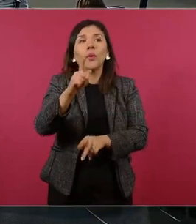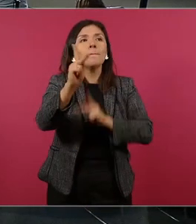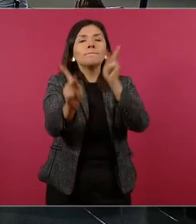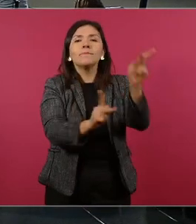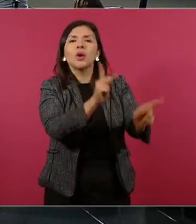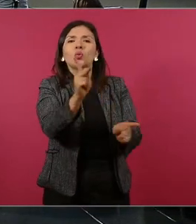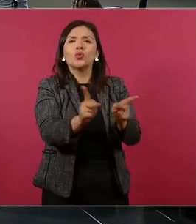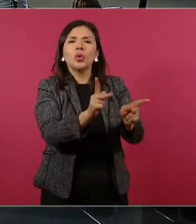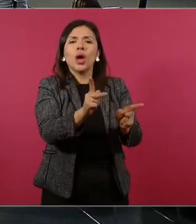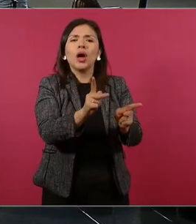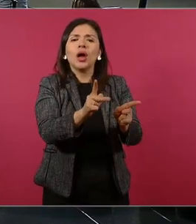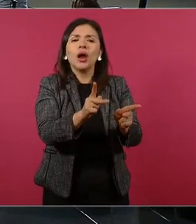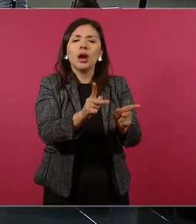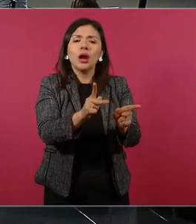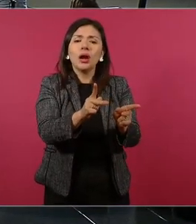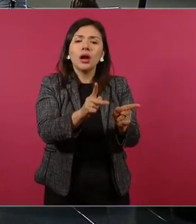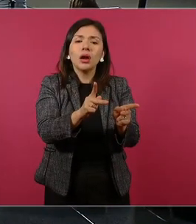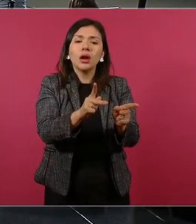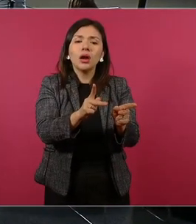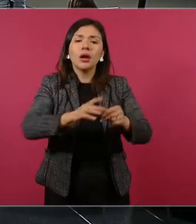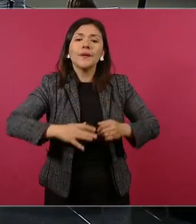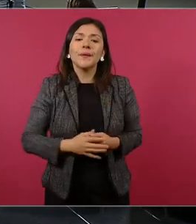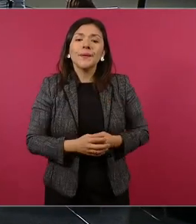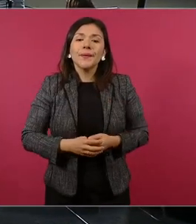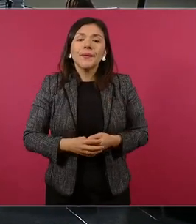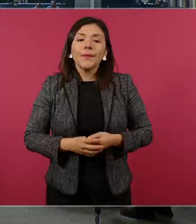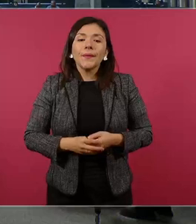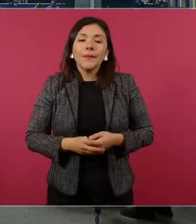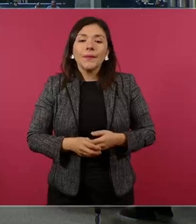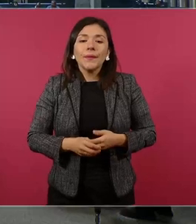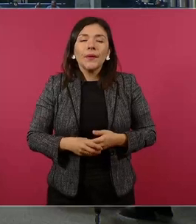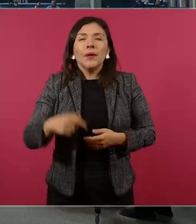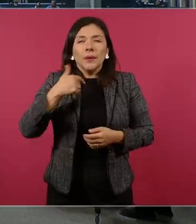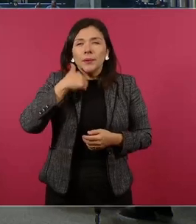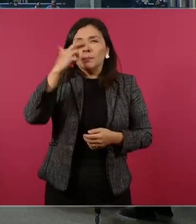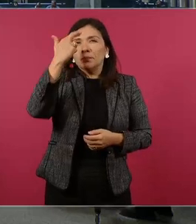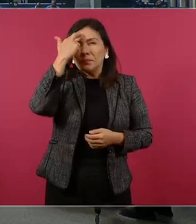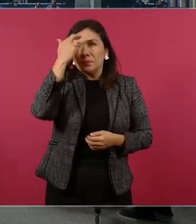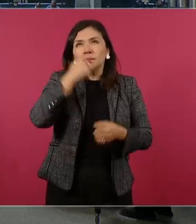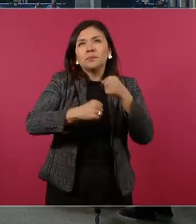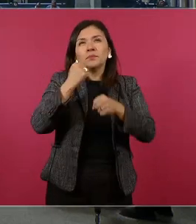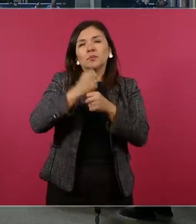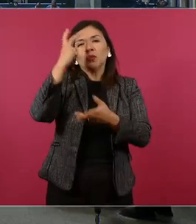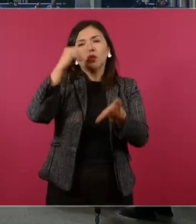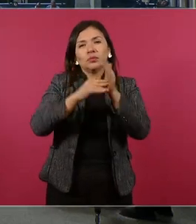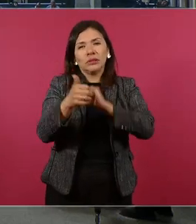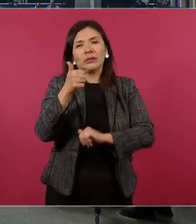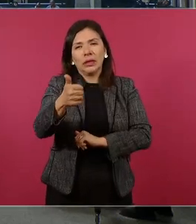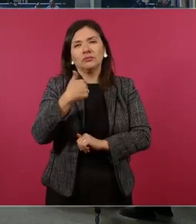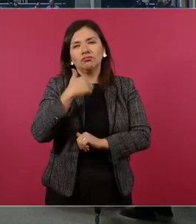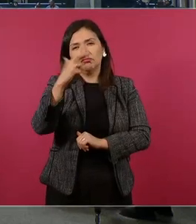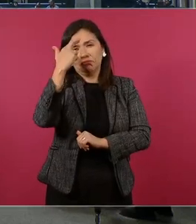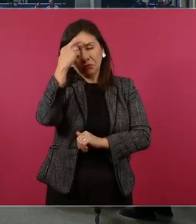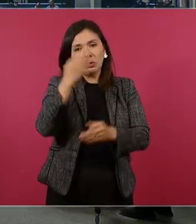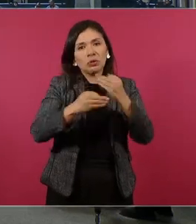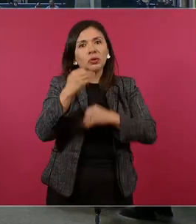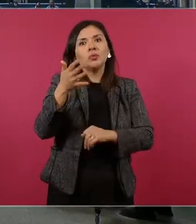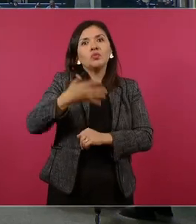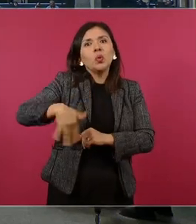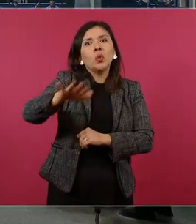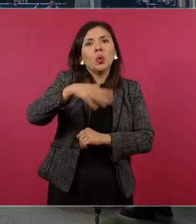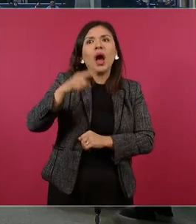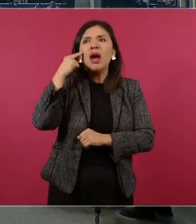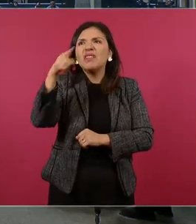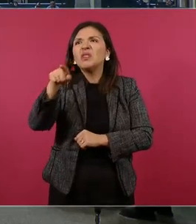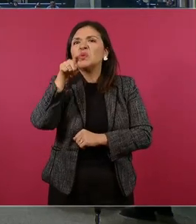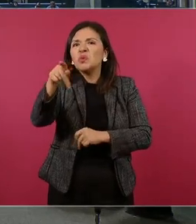de cuando cuando a usted me acuerdo del 2006 me acuerdo Yo que que todo el mundo le buscaba y no le encontraba nada